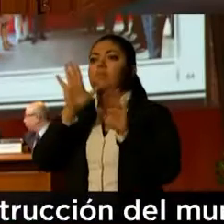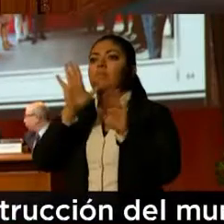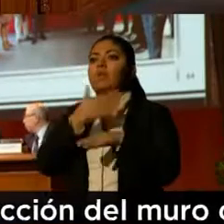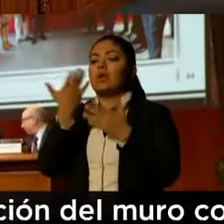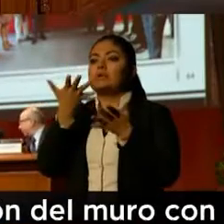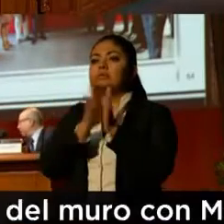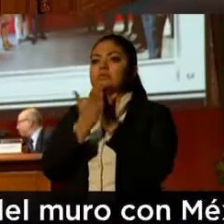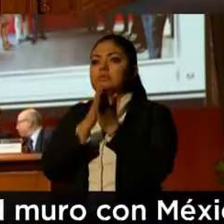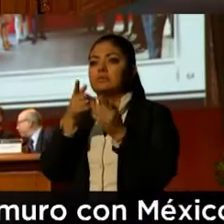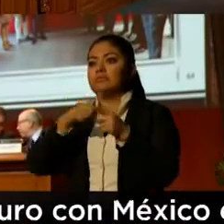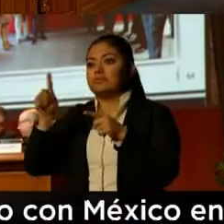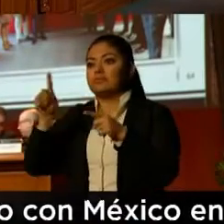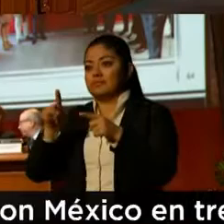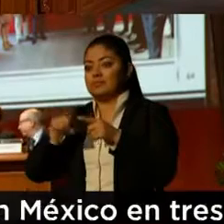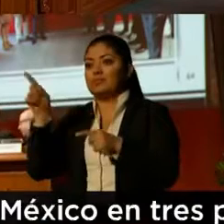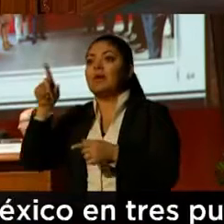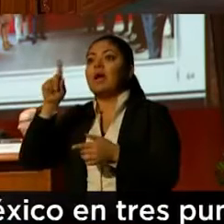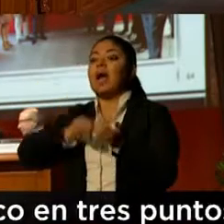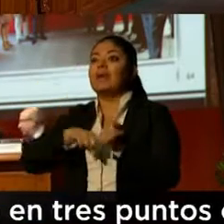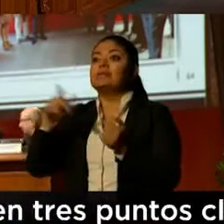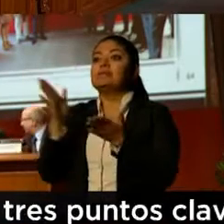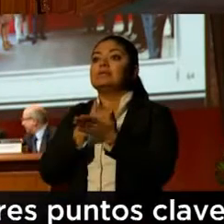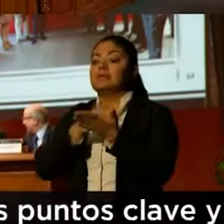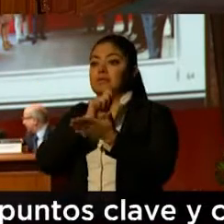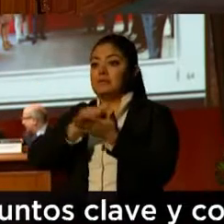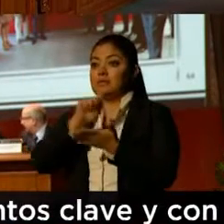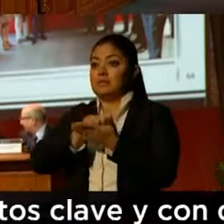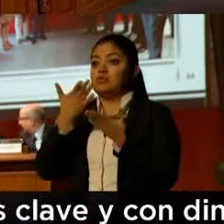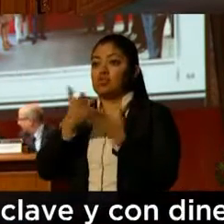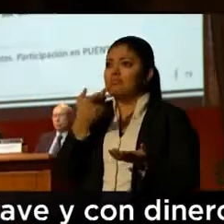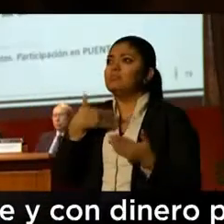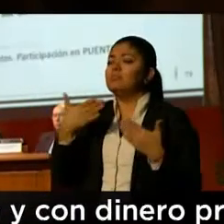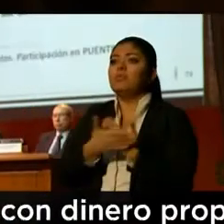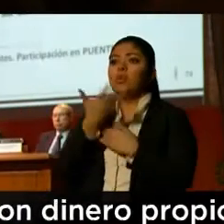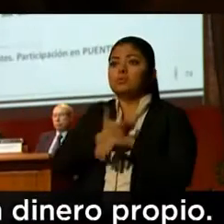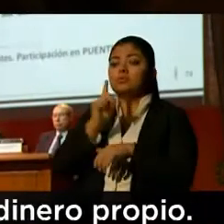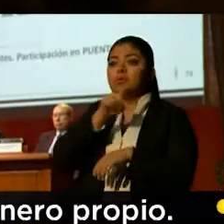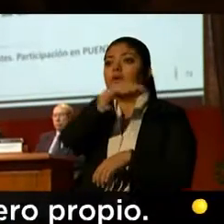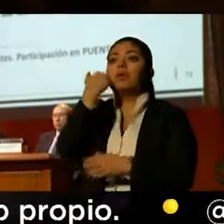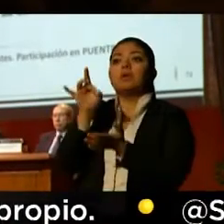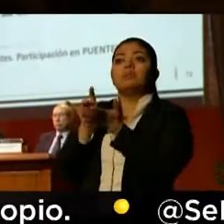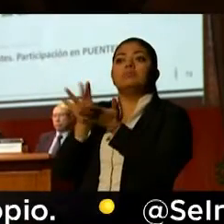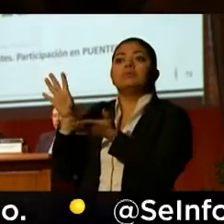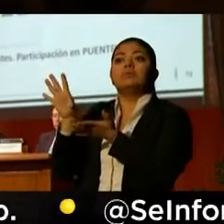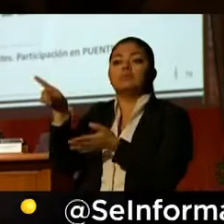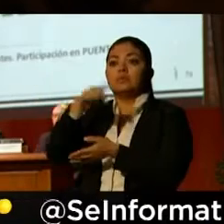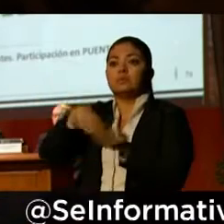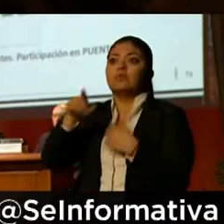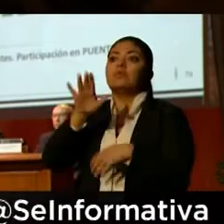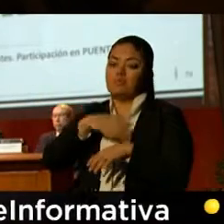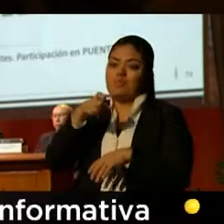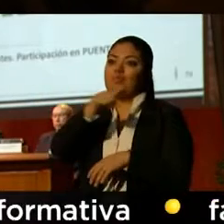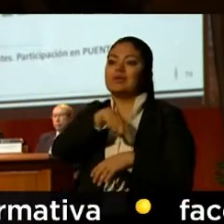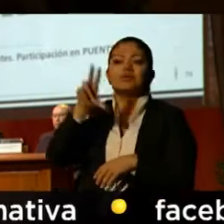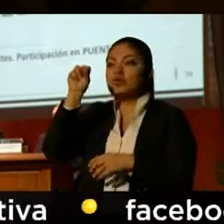del cuarto informe, el rector general subrayó la postura de defensa de los Dreamers, los jóvenes mexicanos que llegaron a Estados Unidos siendo niños y que